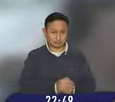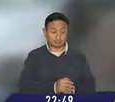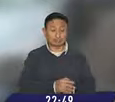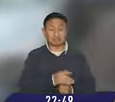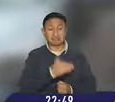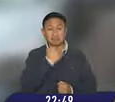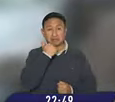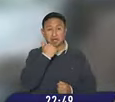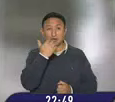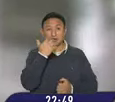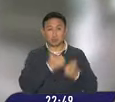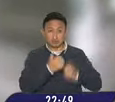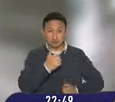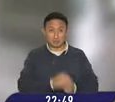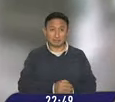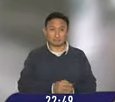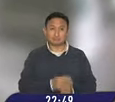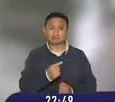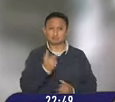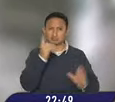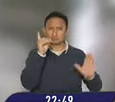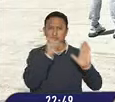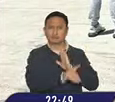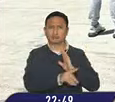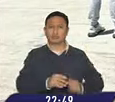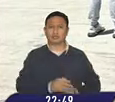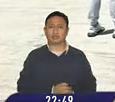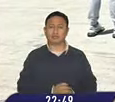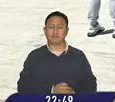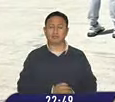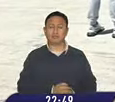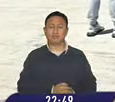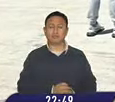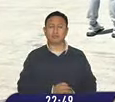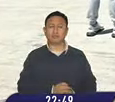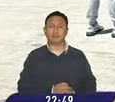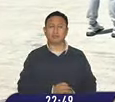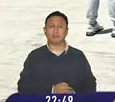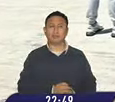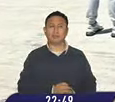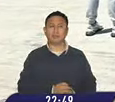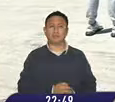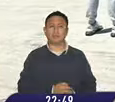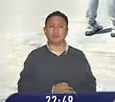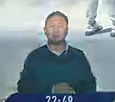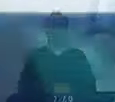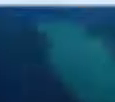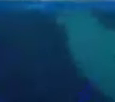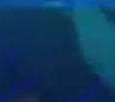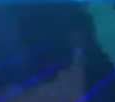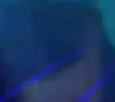encontrar irregularidades, poner las denuncias. Informó Marilyn Jaramillo.